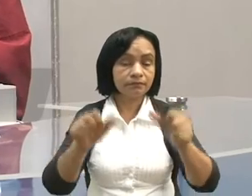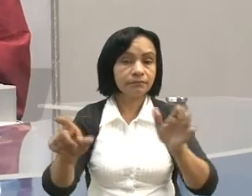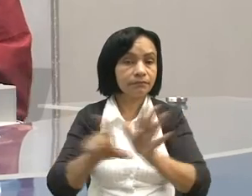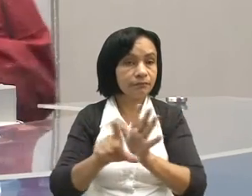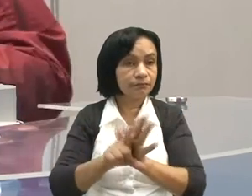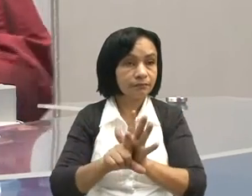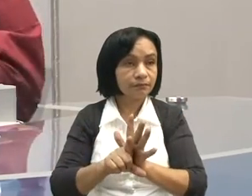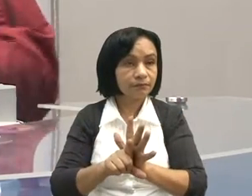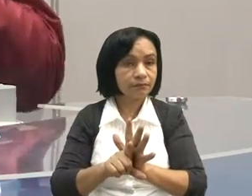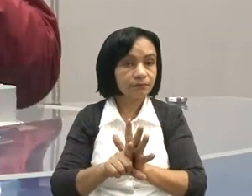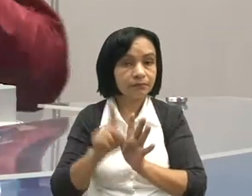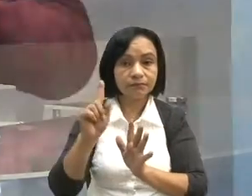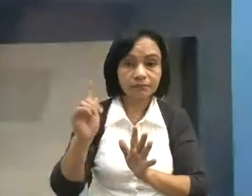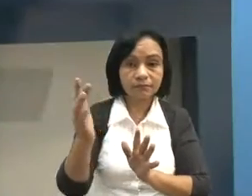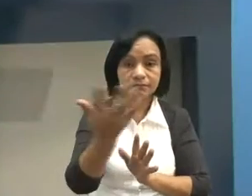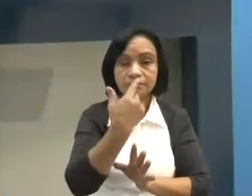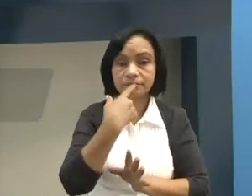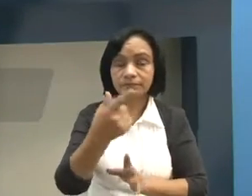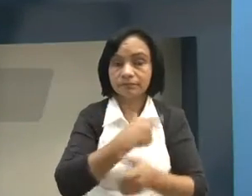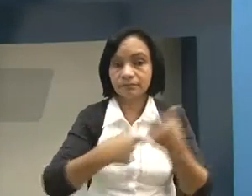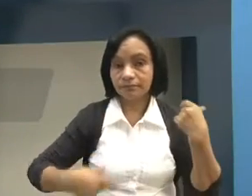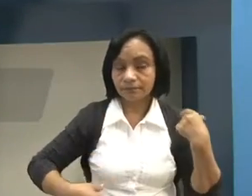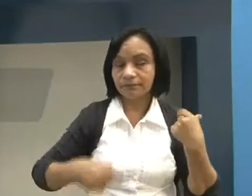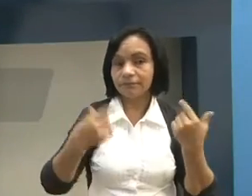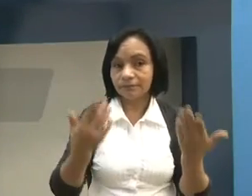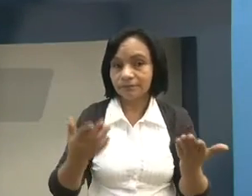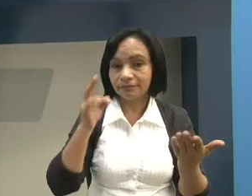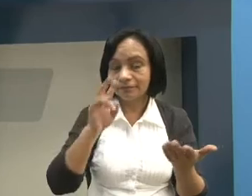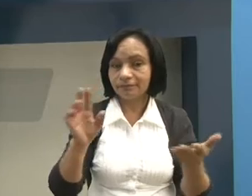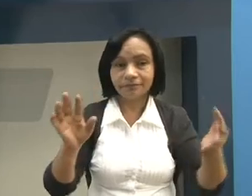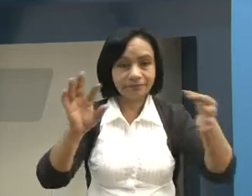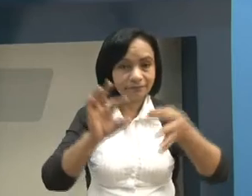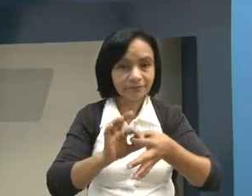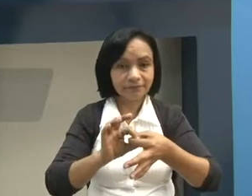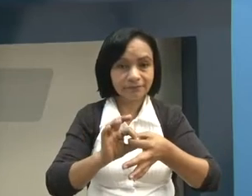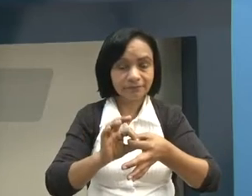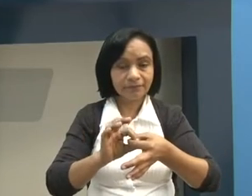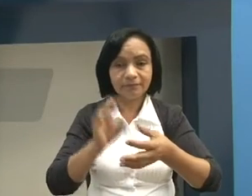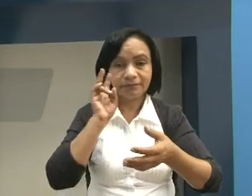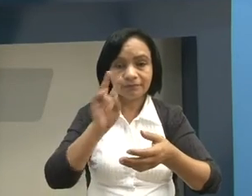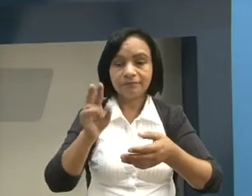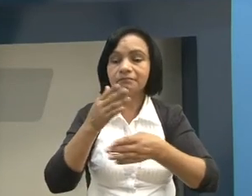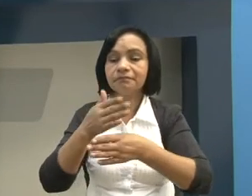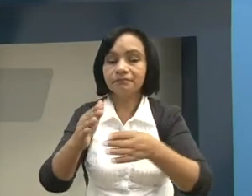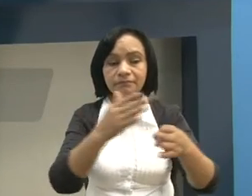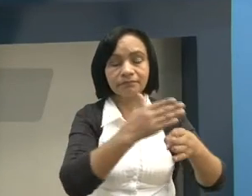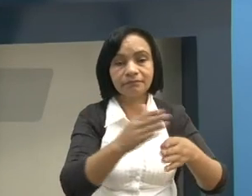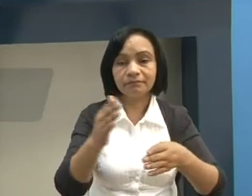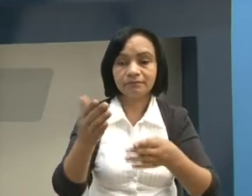ley. Entonces, todo eso, pues, digo, nuestro presidente mira las cosas de manera integral, pues no mira las parcializado,